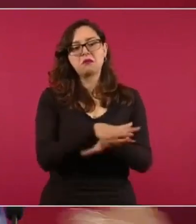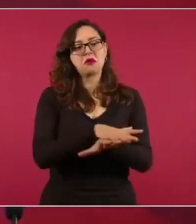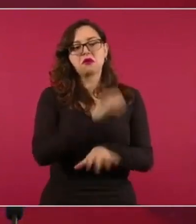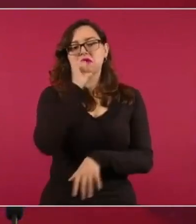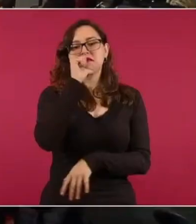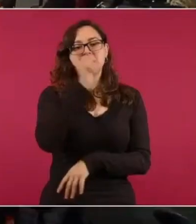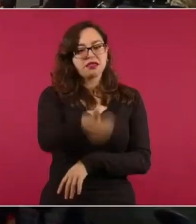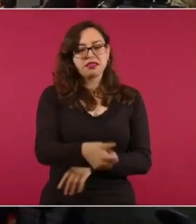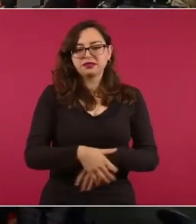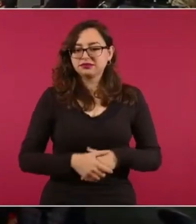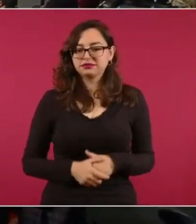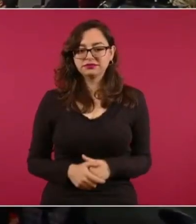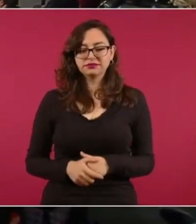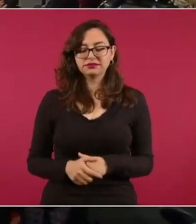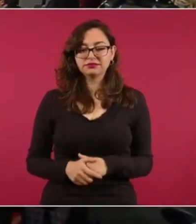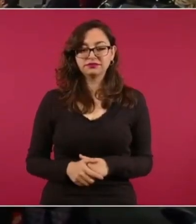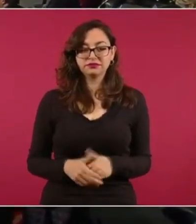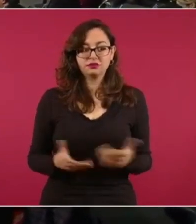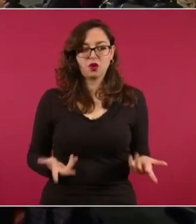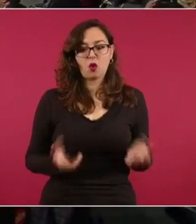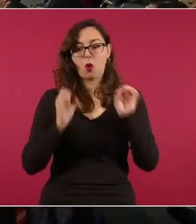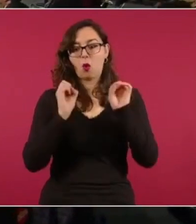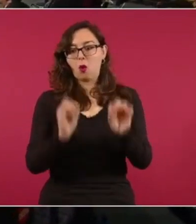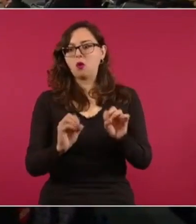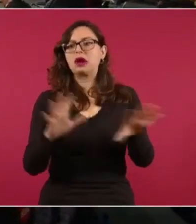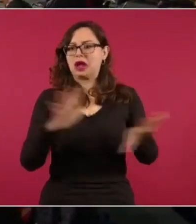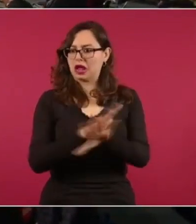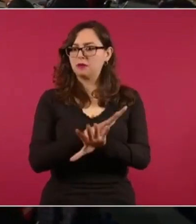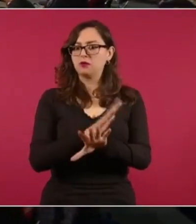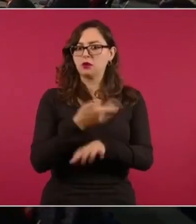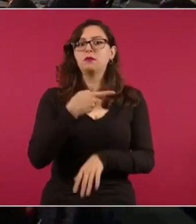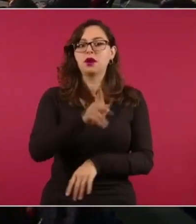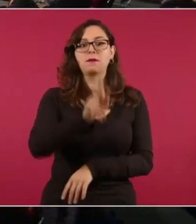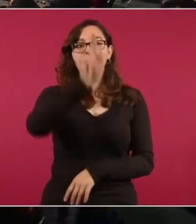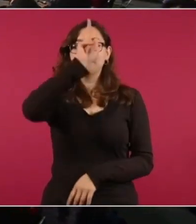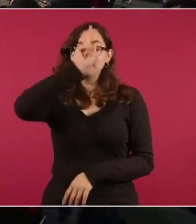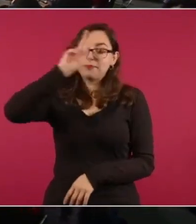Algunos dicen hasta peor.